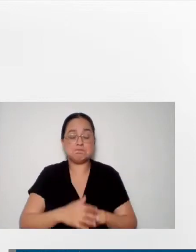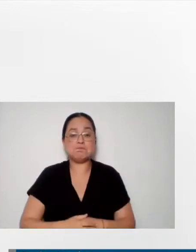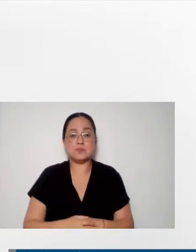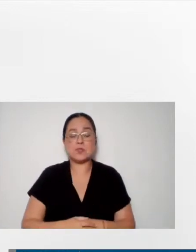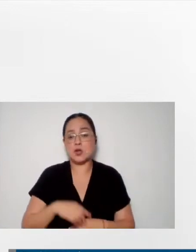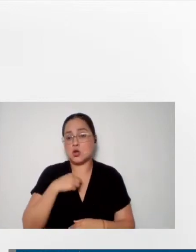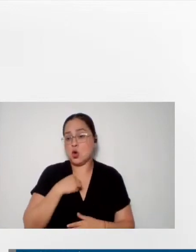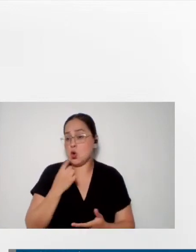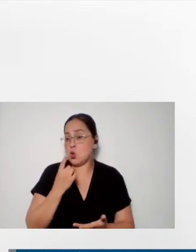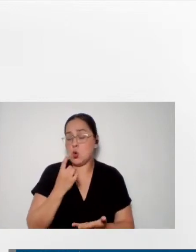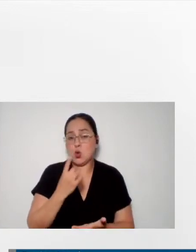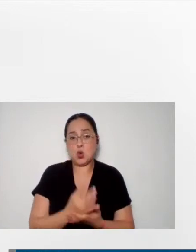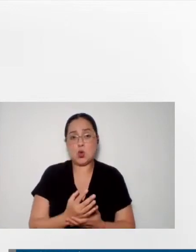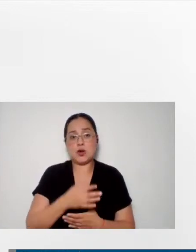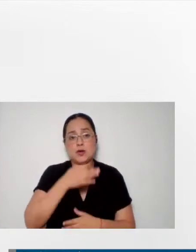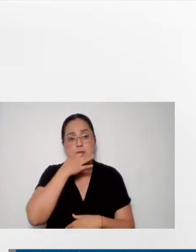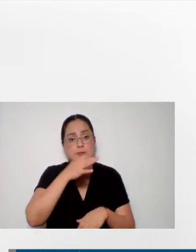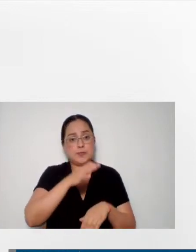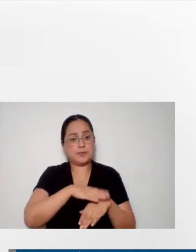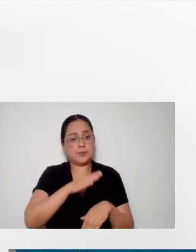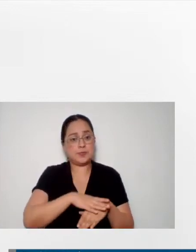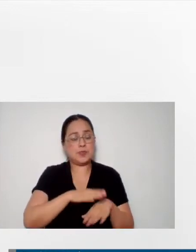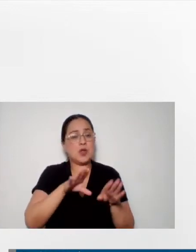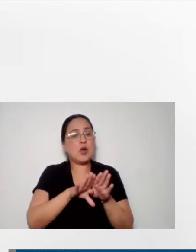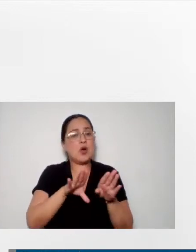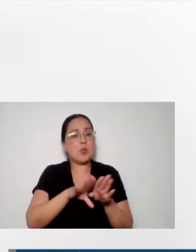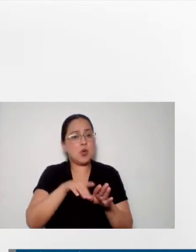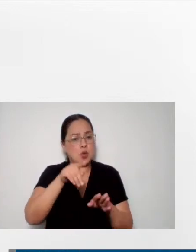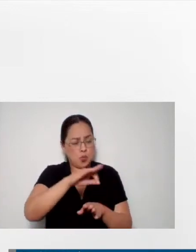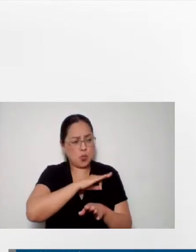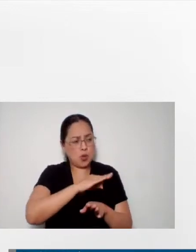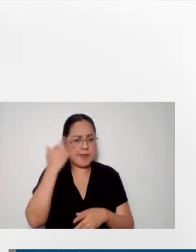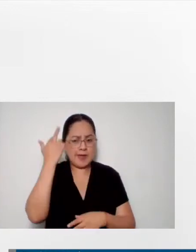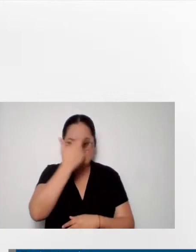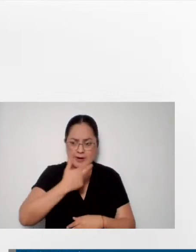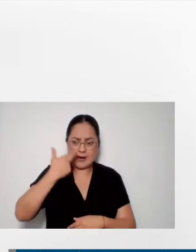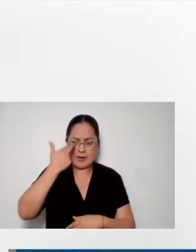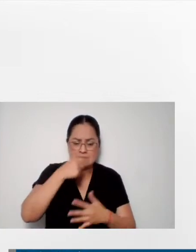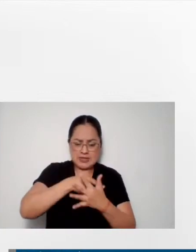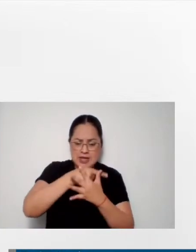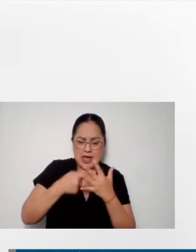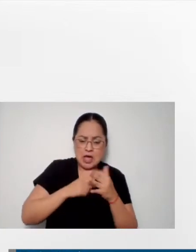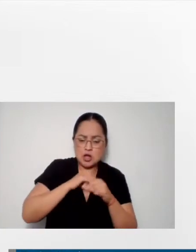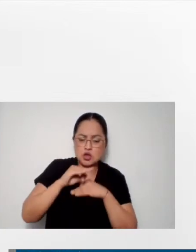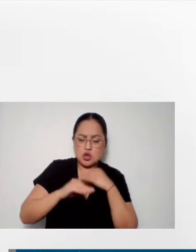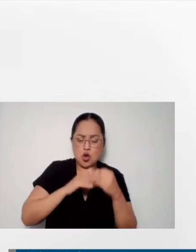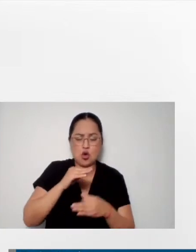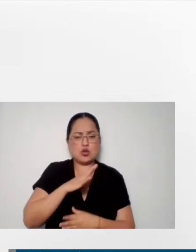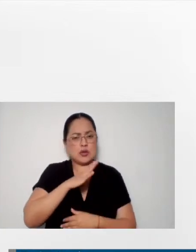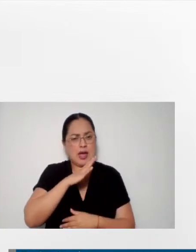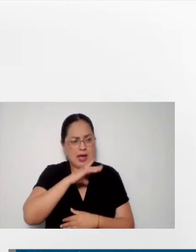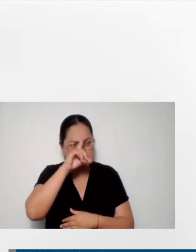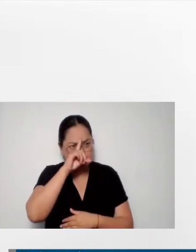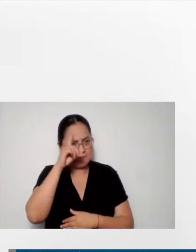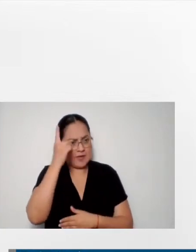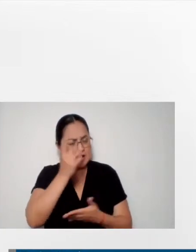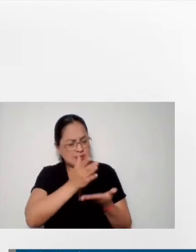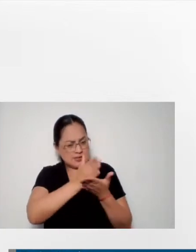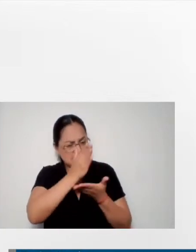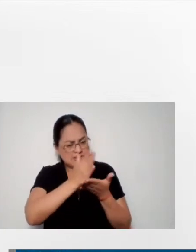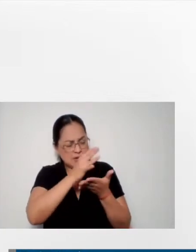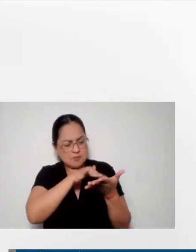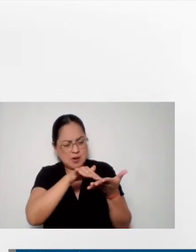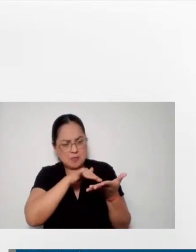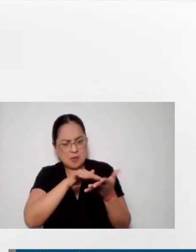uniría a tu invitación de que los conozcan. La facilidad con la que se puede acceder, la verdad es que nos